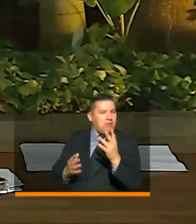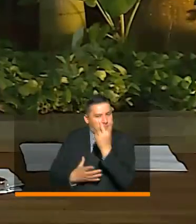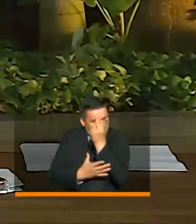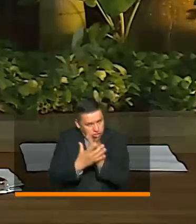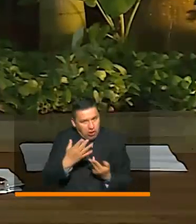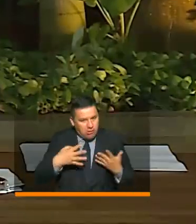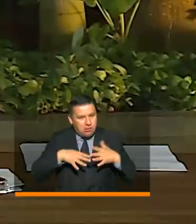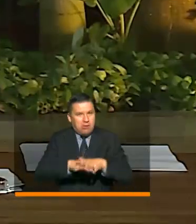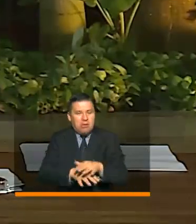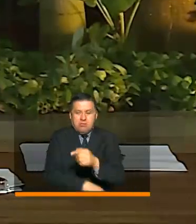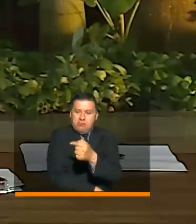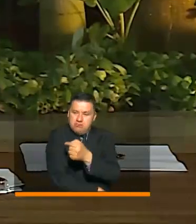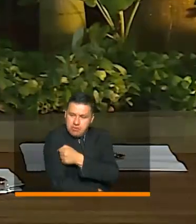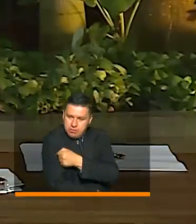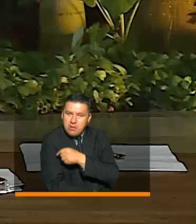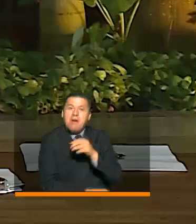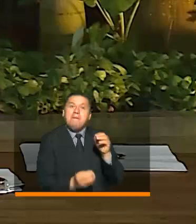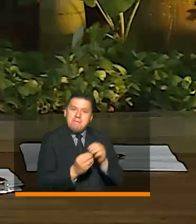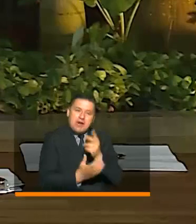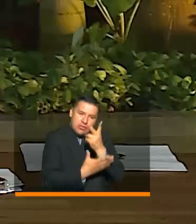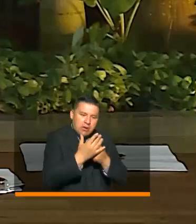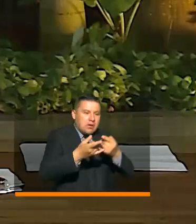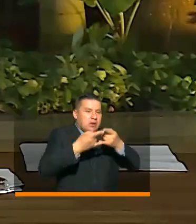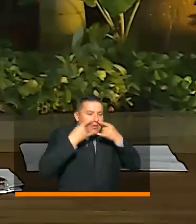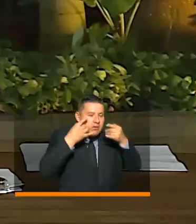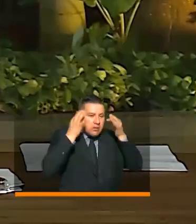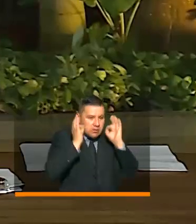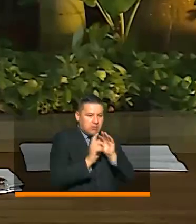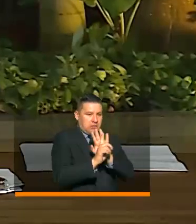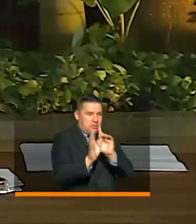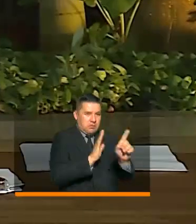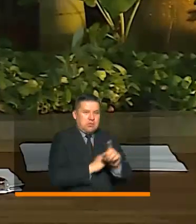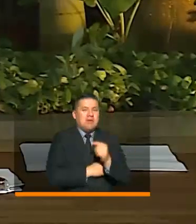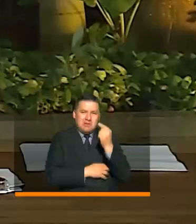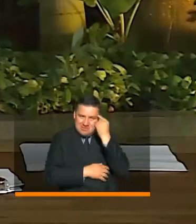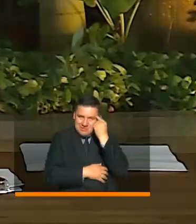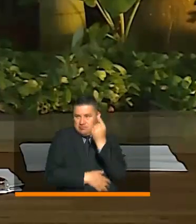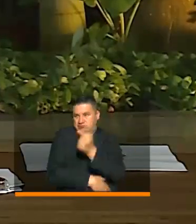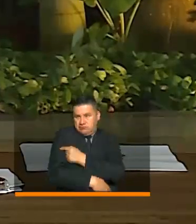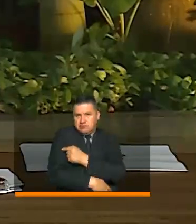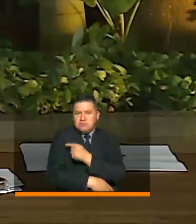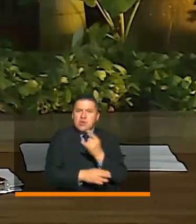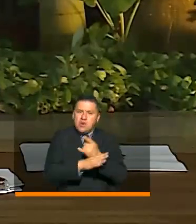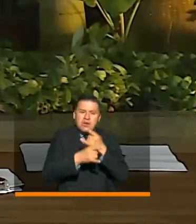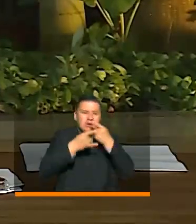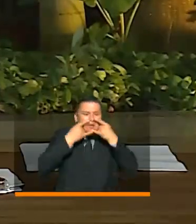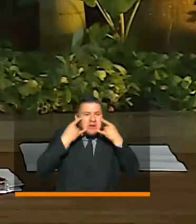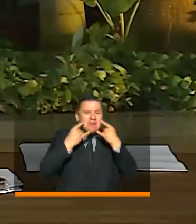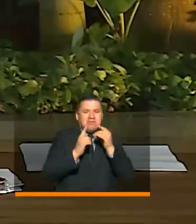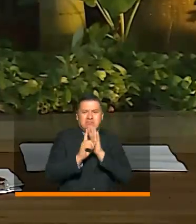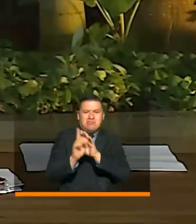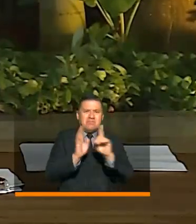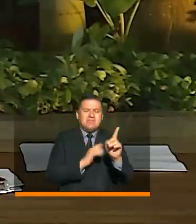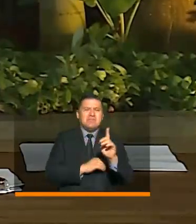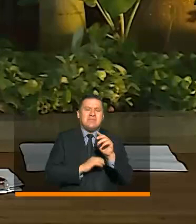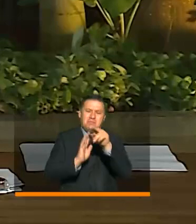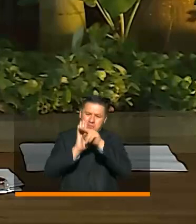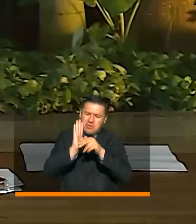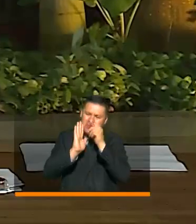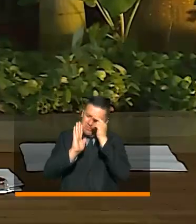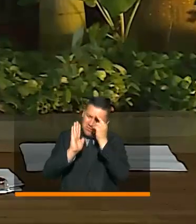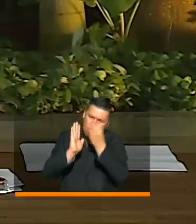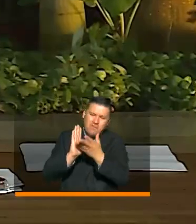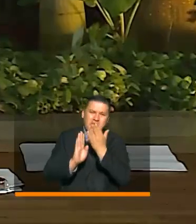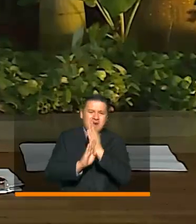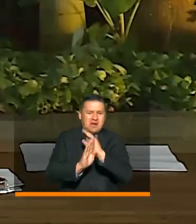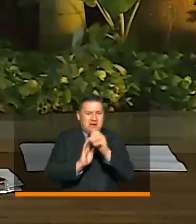medidas farmacológicas, la vacunación masiva, y las no farmacológicas, tapabocas, distanciamiento, protocolos, lavado de manos